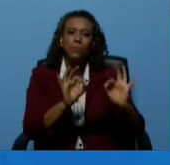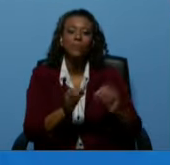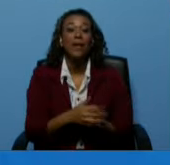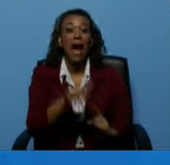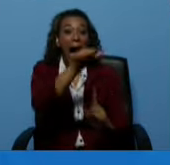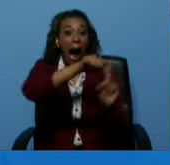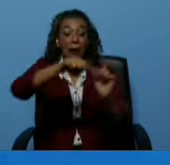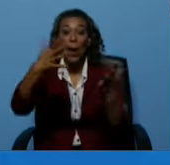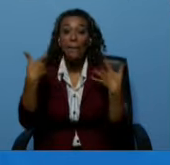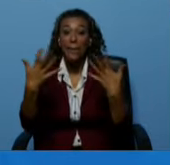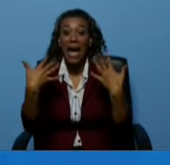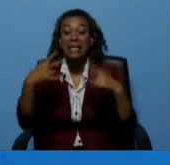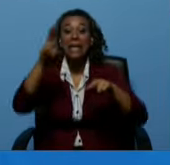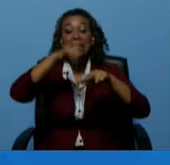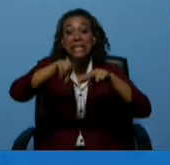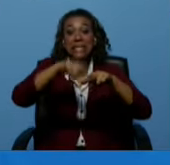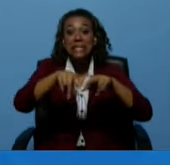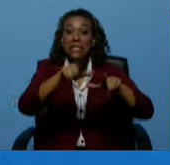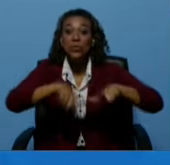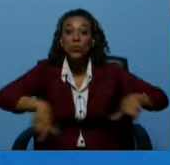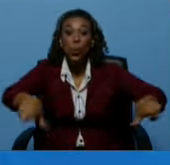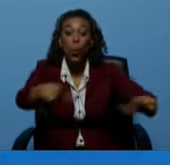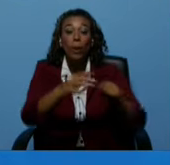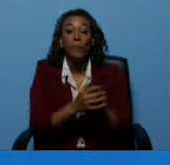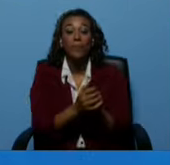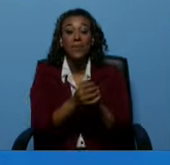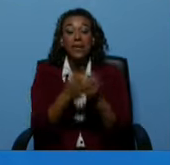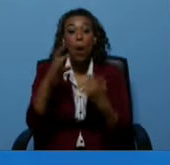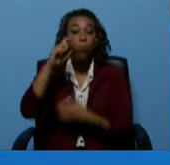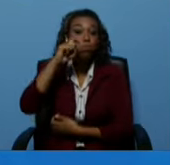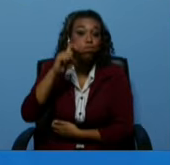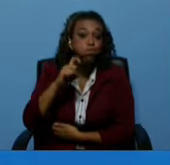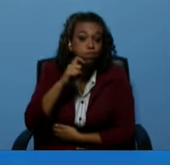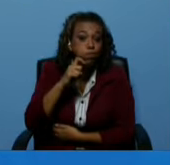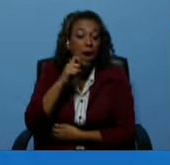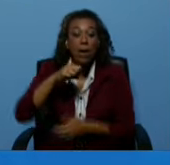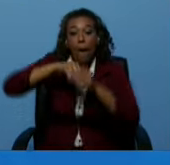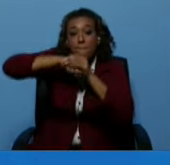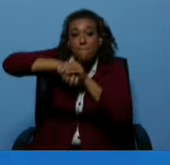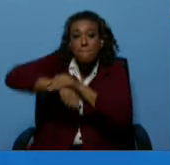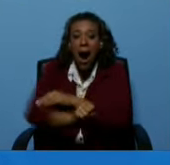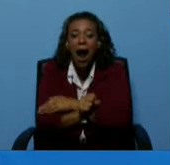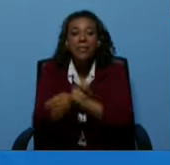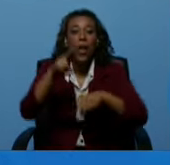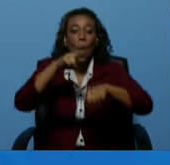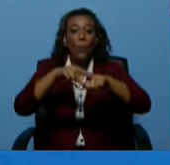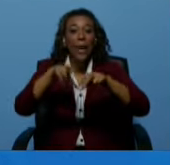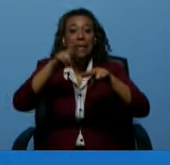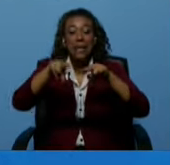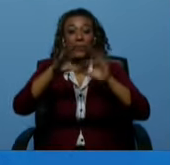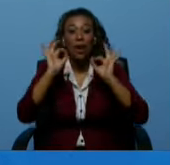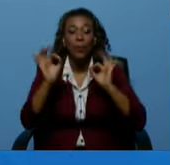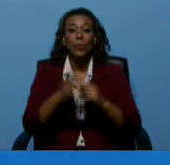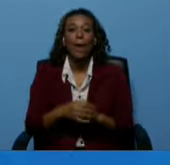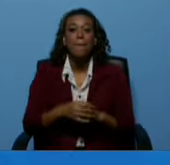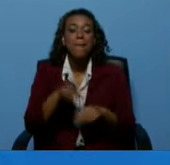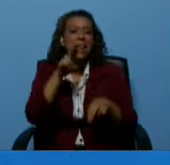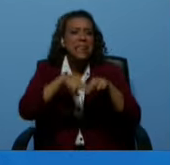áreas de emergencia pediátrica, obstétrica y sala de parto del Hospital Materno Infantil de